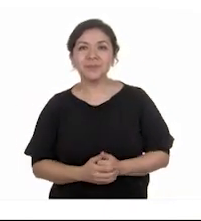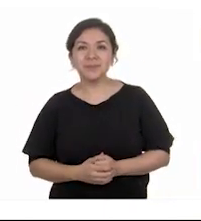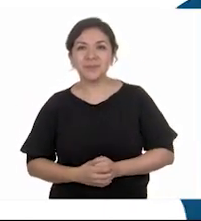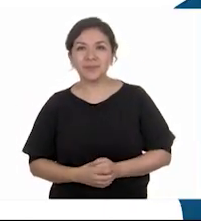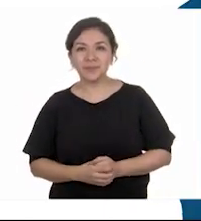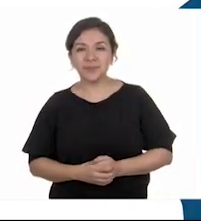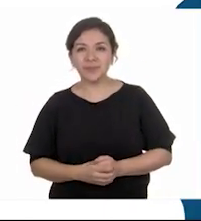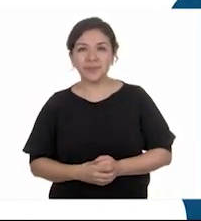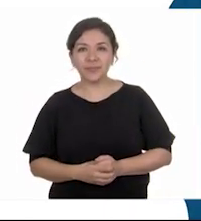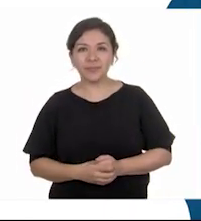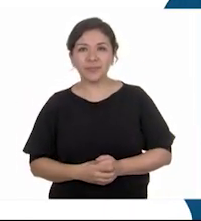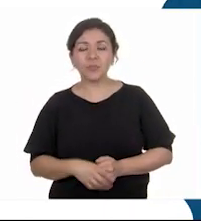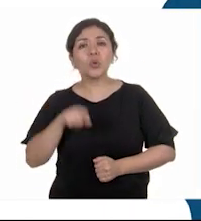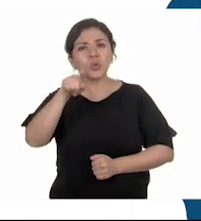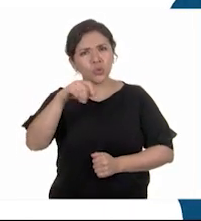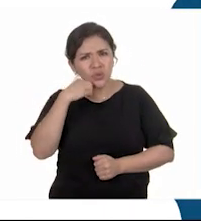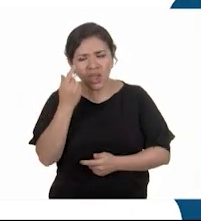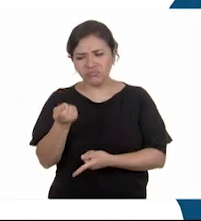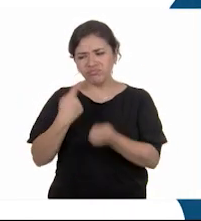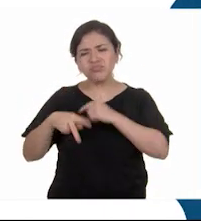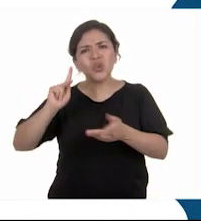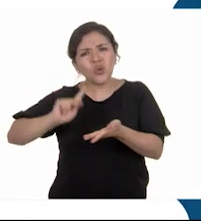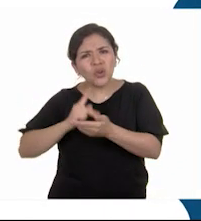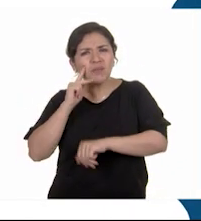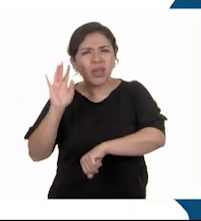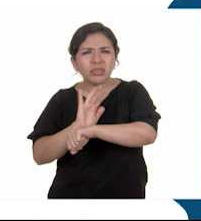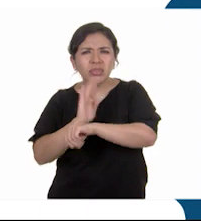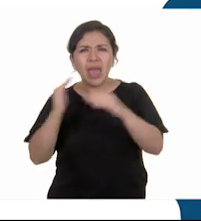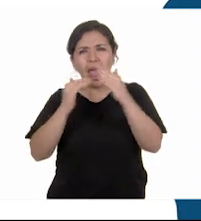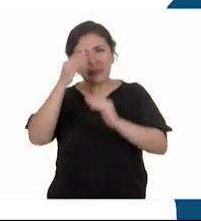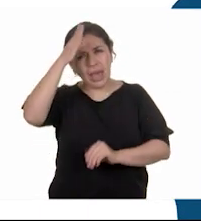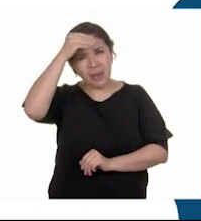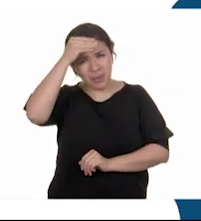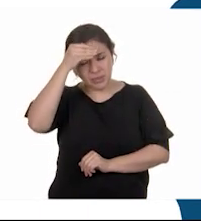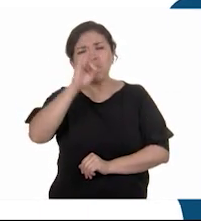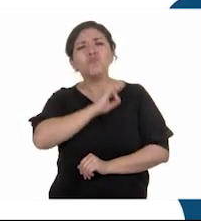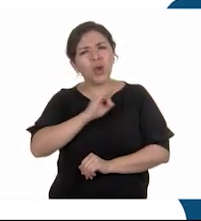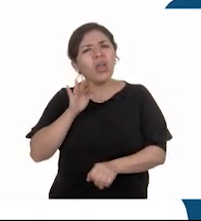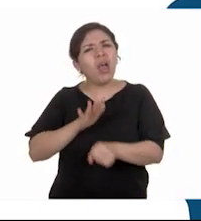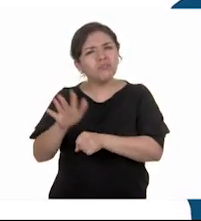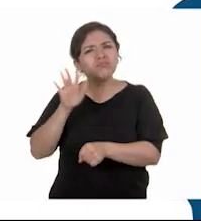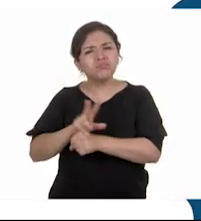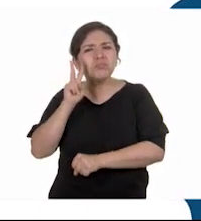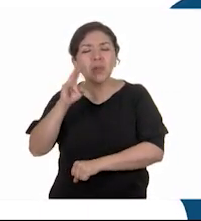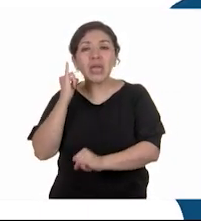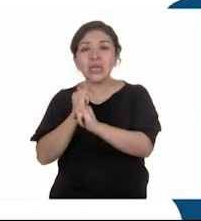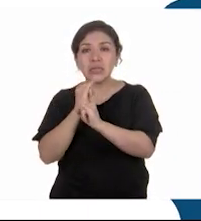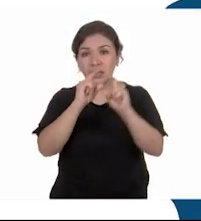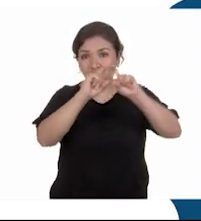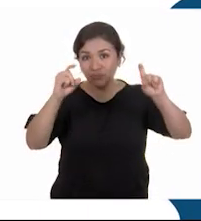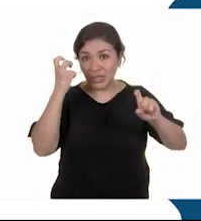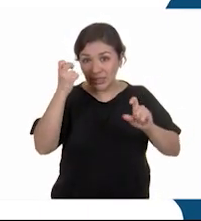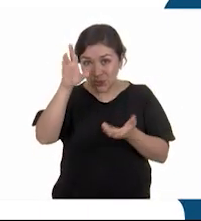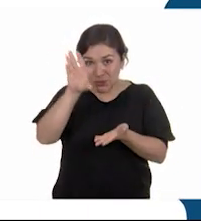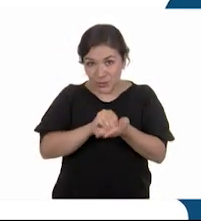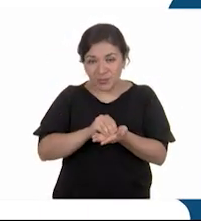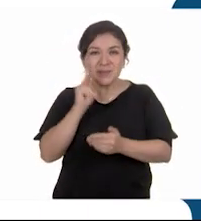conalitej.cep.gob.mx. Si quieres volver a ver los programas de Aprende en Casa, los puedes encontrar en la siguiente liga: